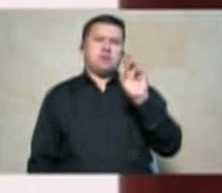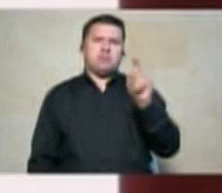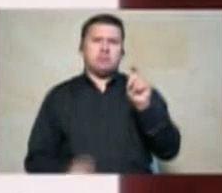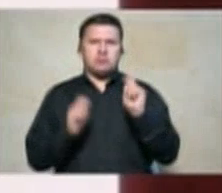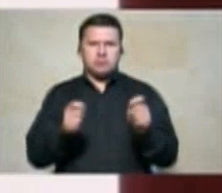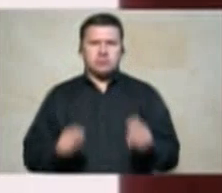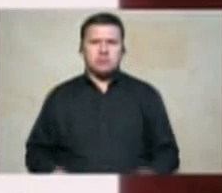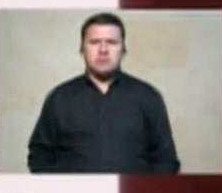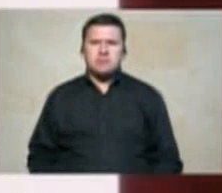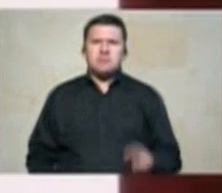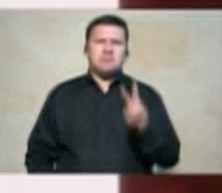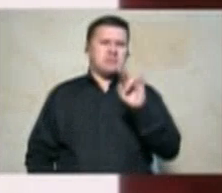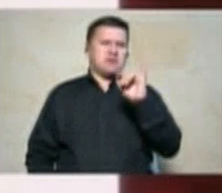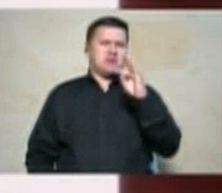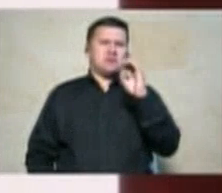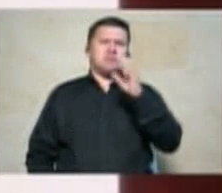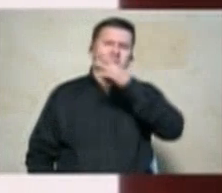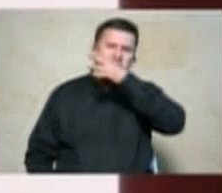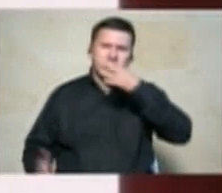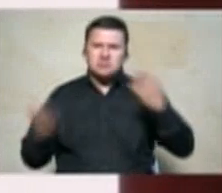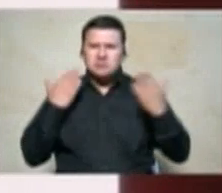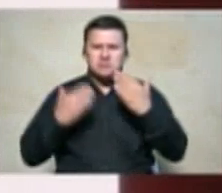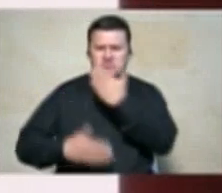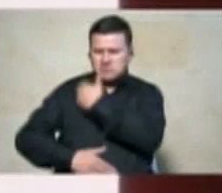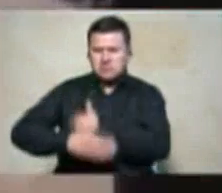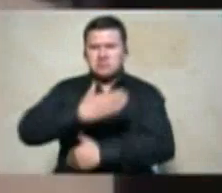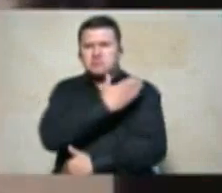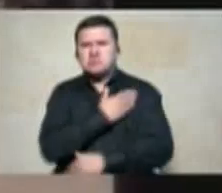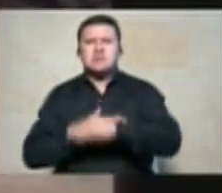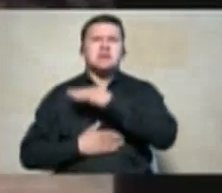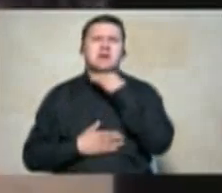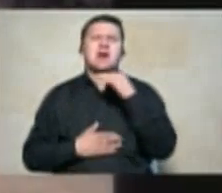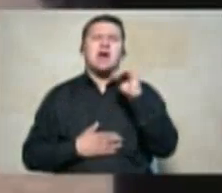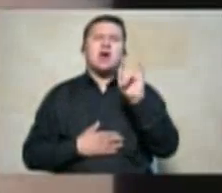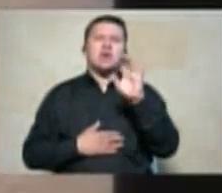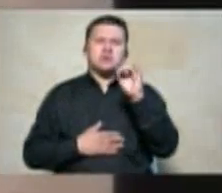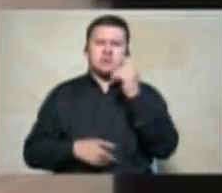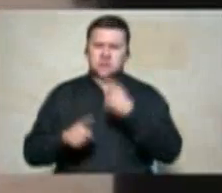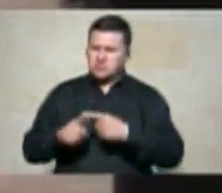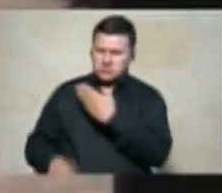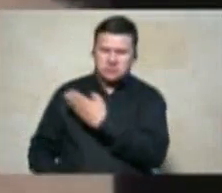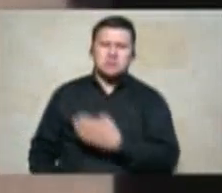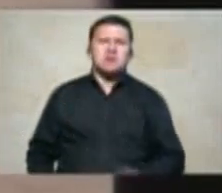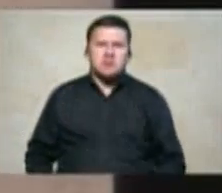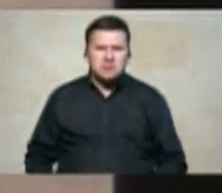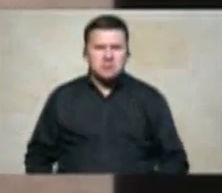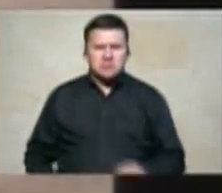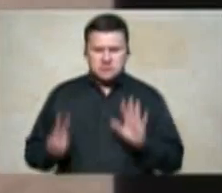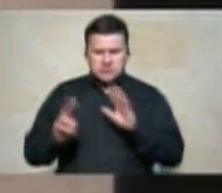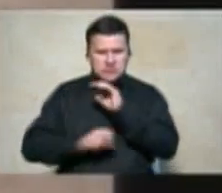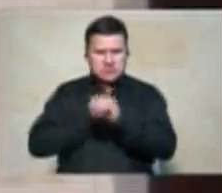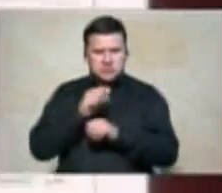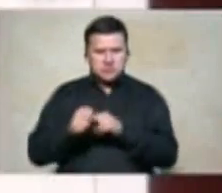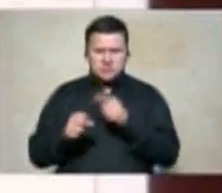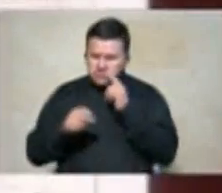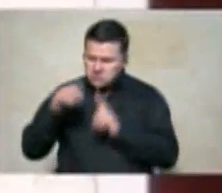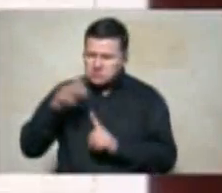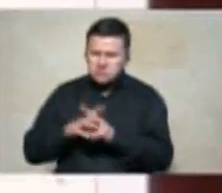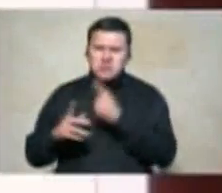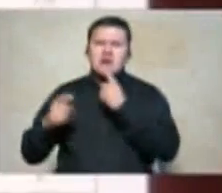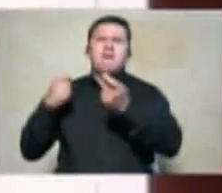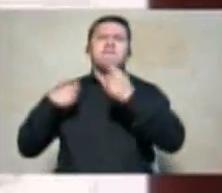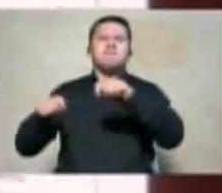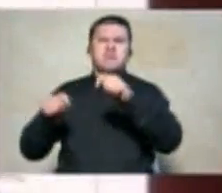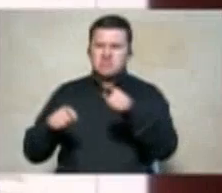en 1997, pero 7 años después aparece vendiendo a Madeleine y Mabel Mesa Pacheco, relacionada con transfugismo electoral en